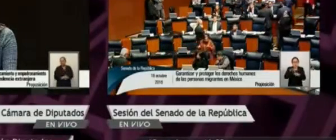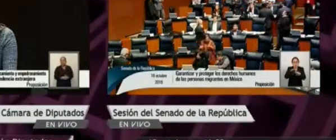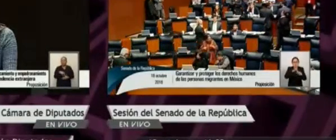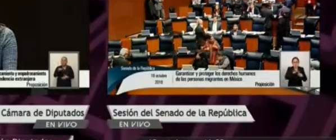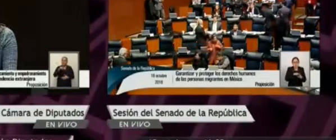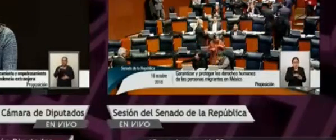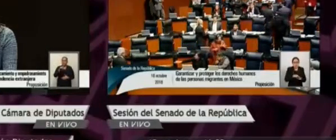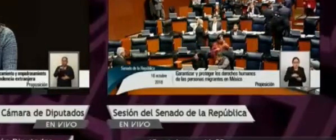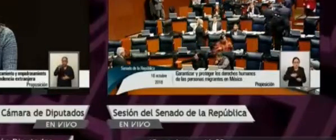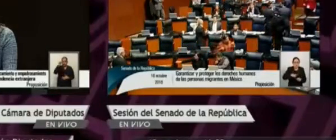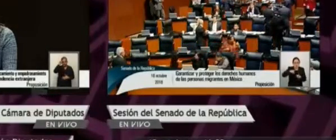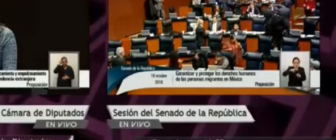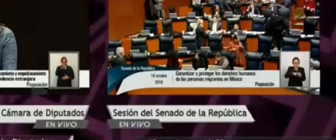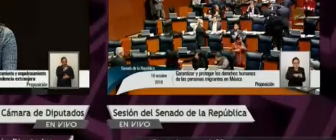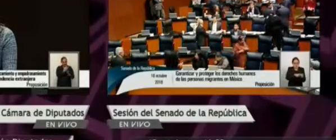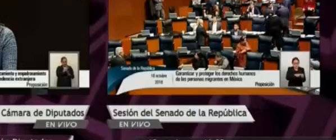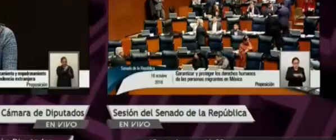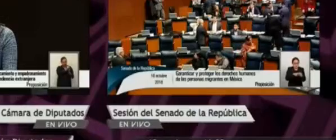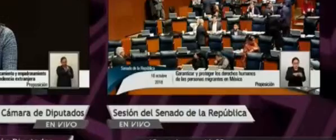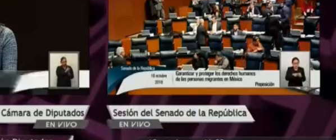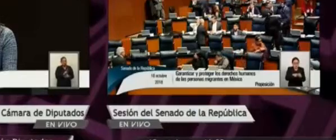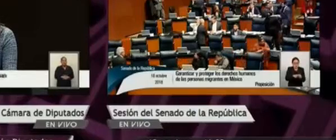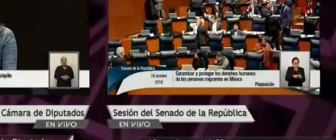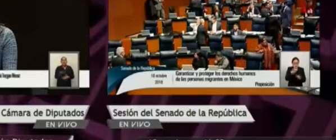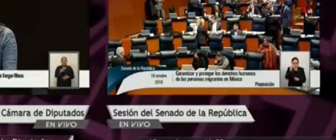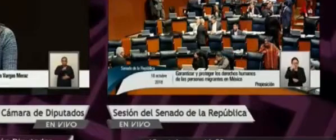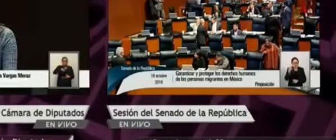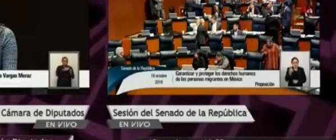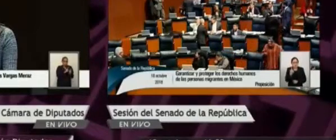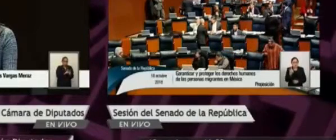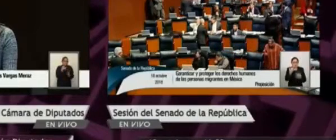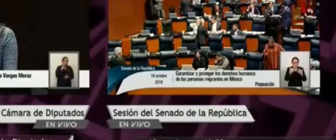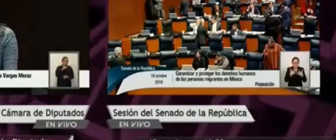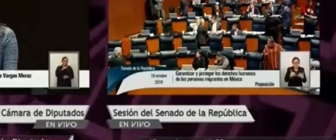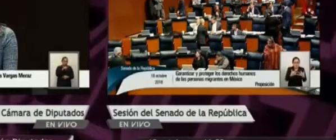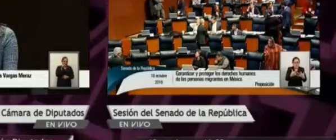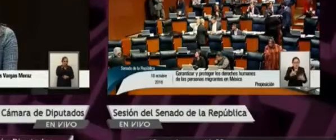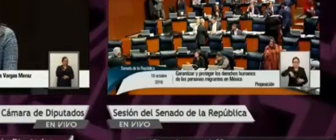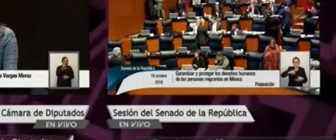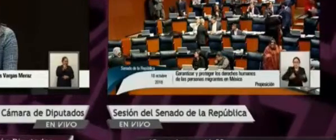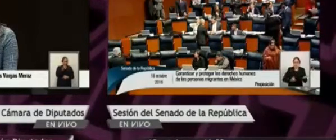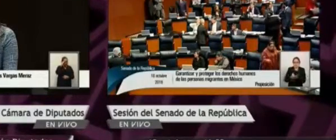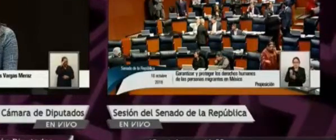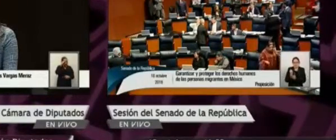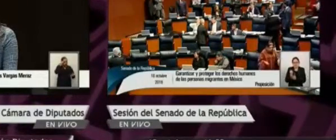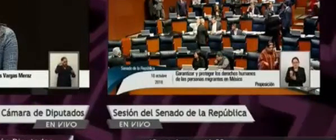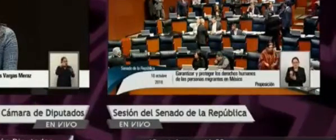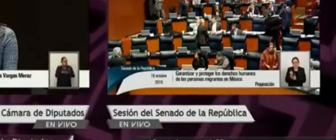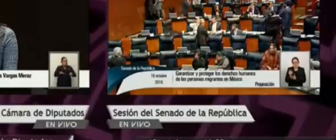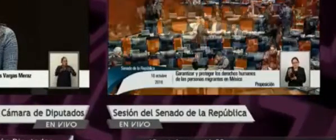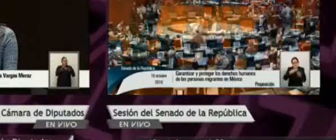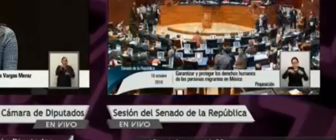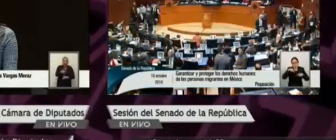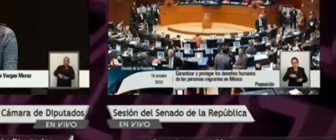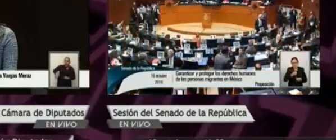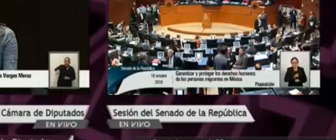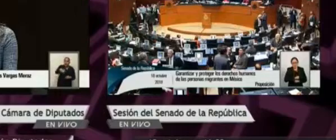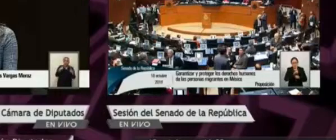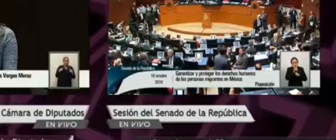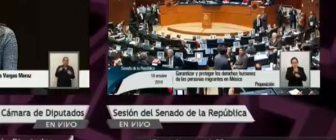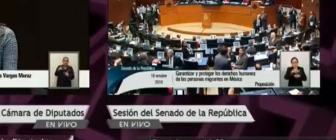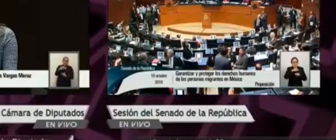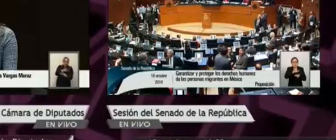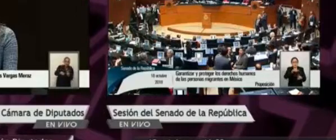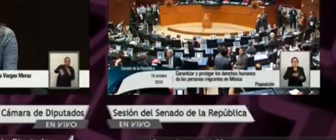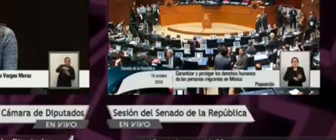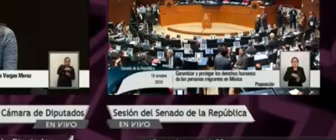se ha manifestado a favor de los que menos tienen, y esta no es la excepción. Desde el inicio de esta legislatura, como diputada del Distrito